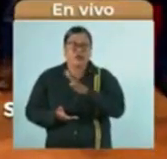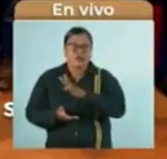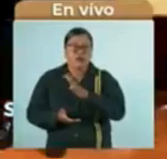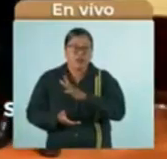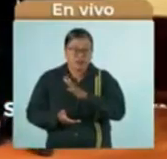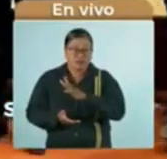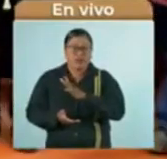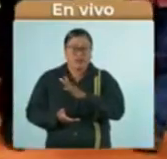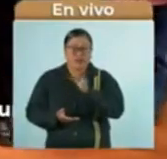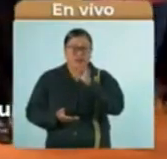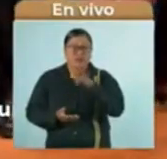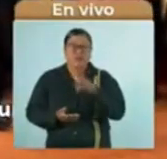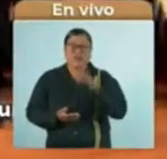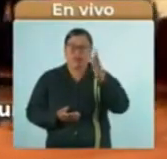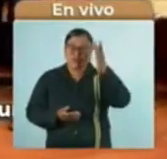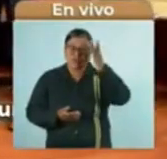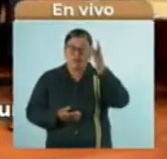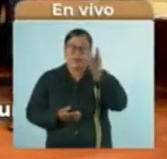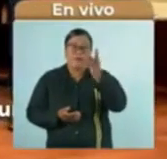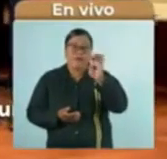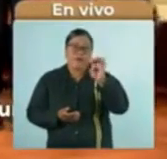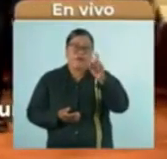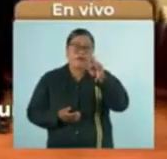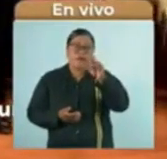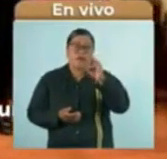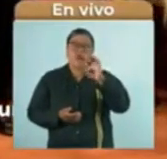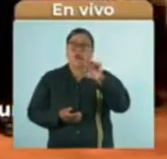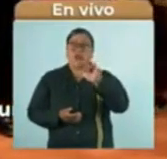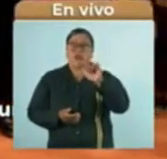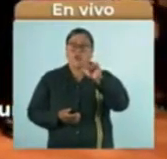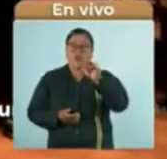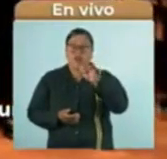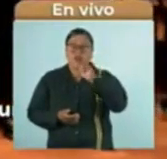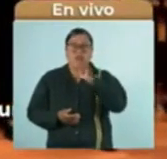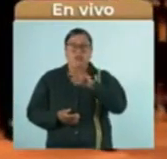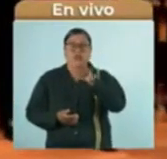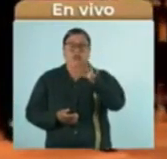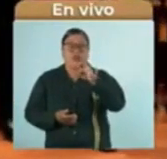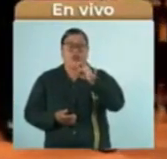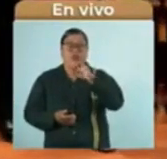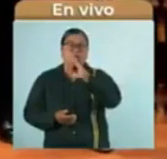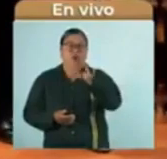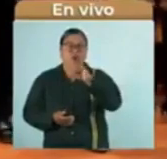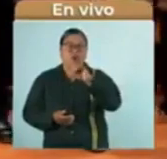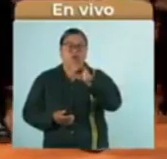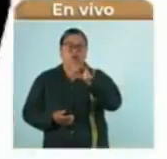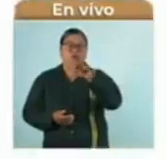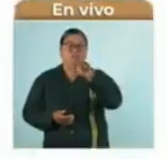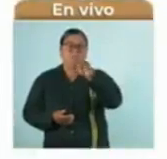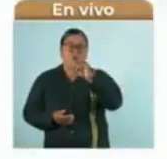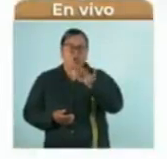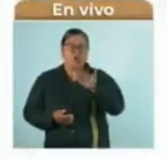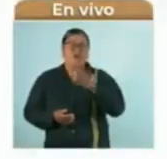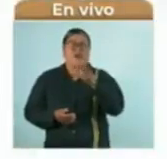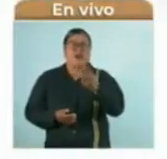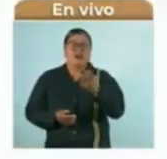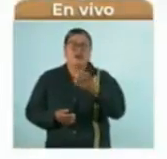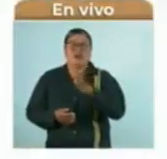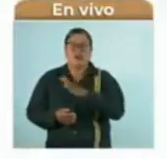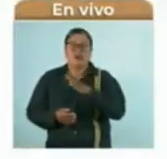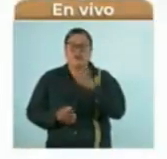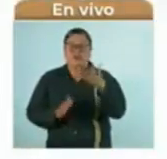enrutado a San Pedro el Alto verdad y aanto domingo ulco porque San Pedro el Alto ha cedido